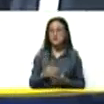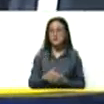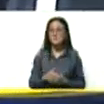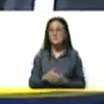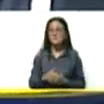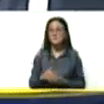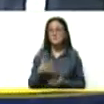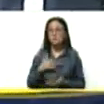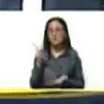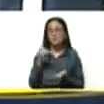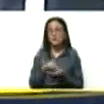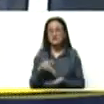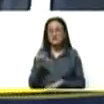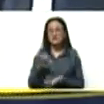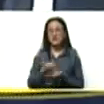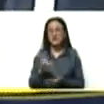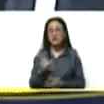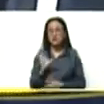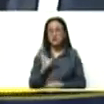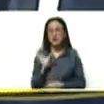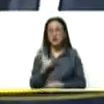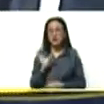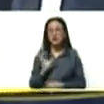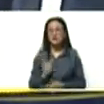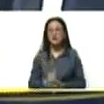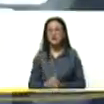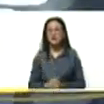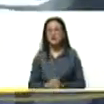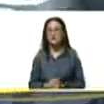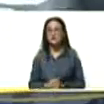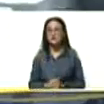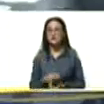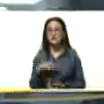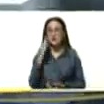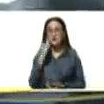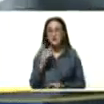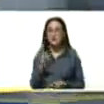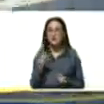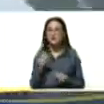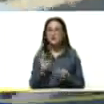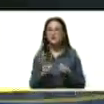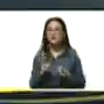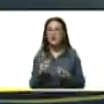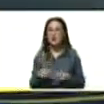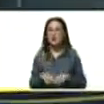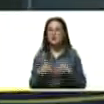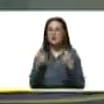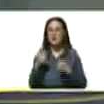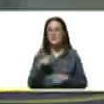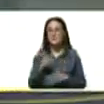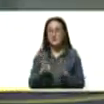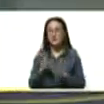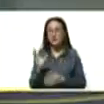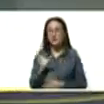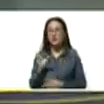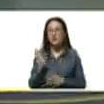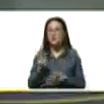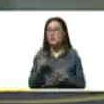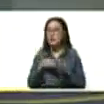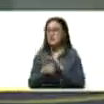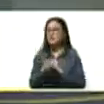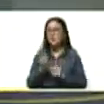para poder venir al centro de la ciudad de Caracas. Nosotros sabemos que muchos de los sujetos que hoy atacan al metro de Caracas jamás y nunca se han montado en el